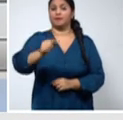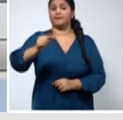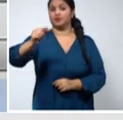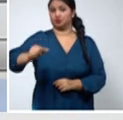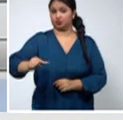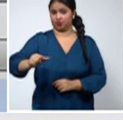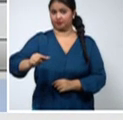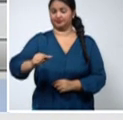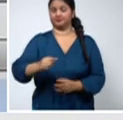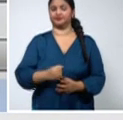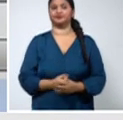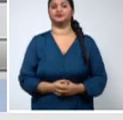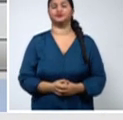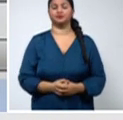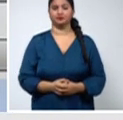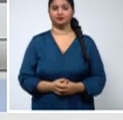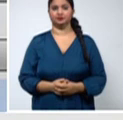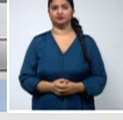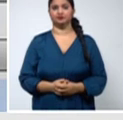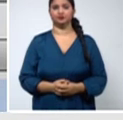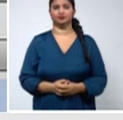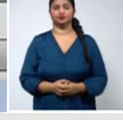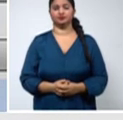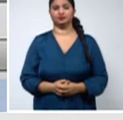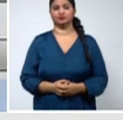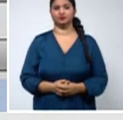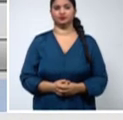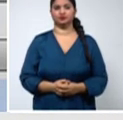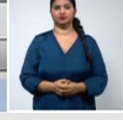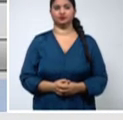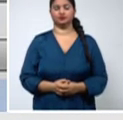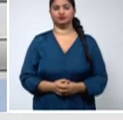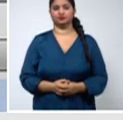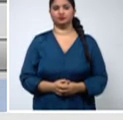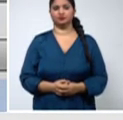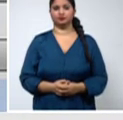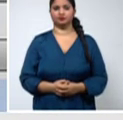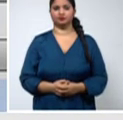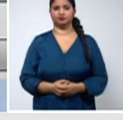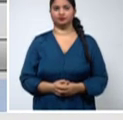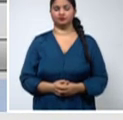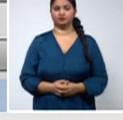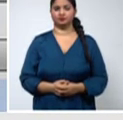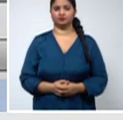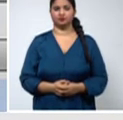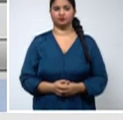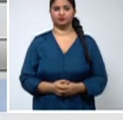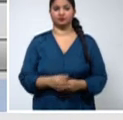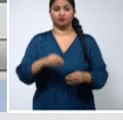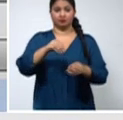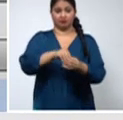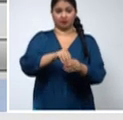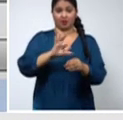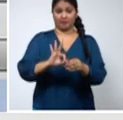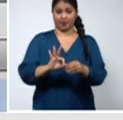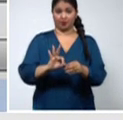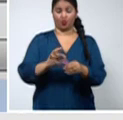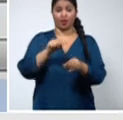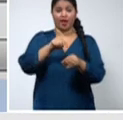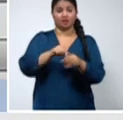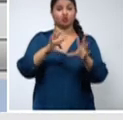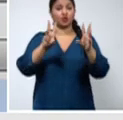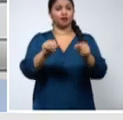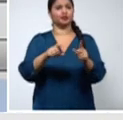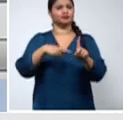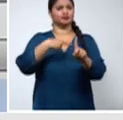con COVID-19 en nuestro país. Estamos hablando de un 5,2%